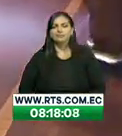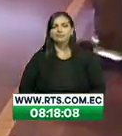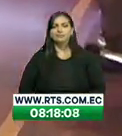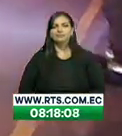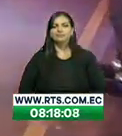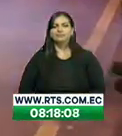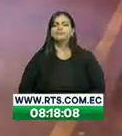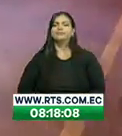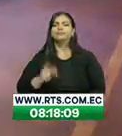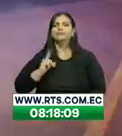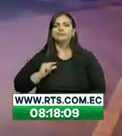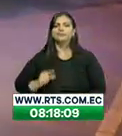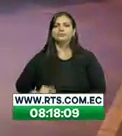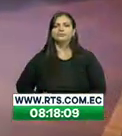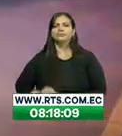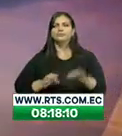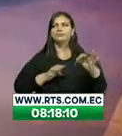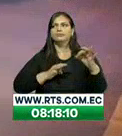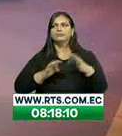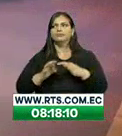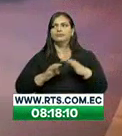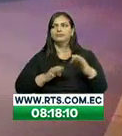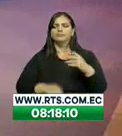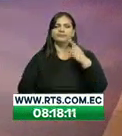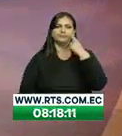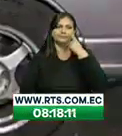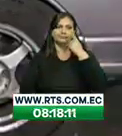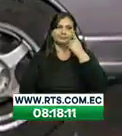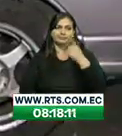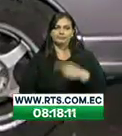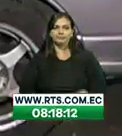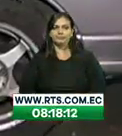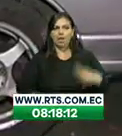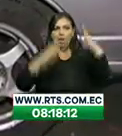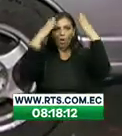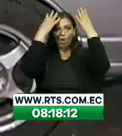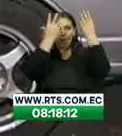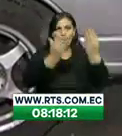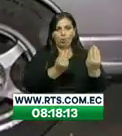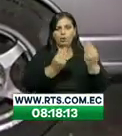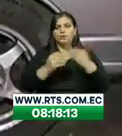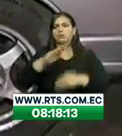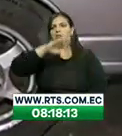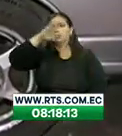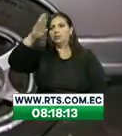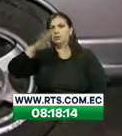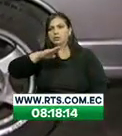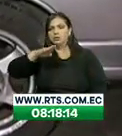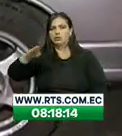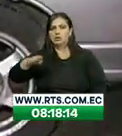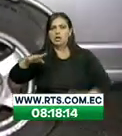La tipología del accidente es una pérdida de carril con choque frontal excéntrico.